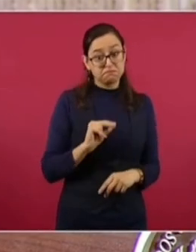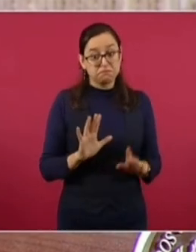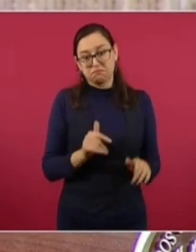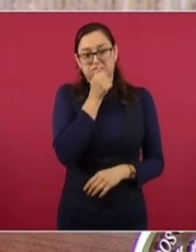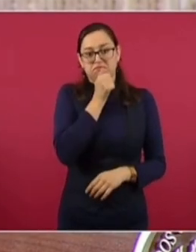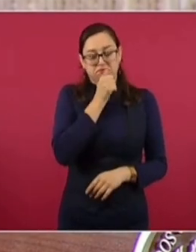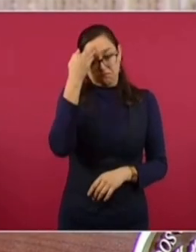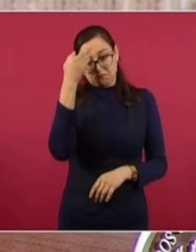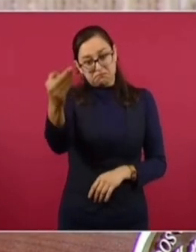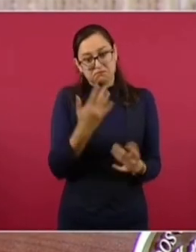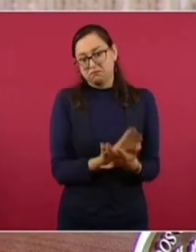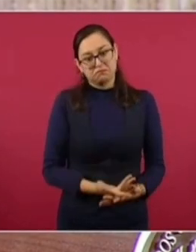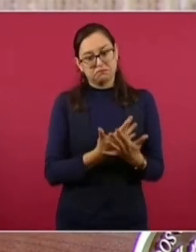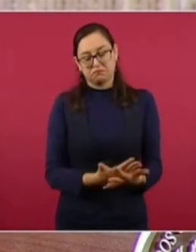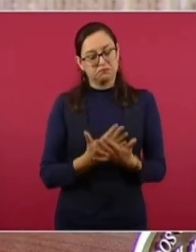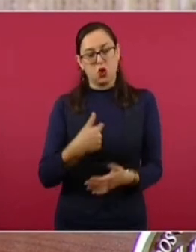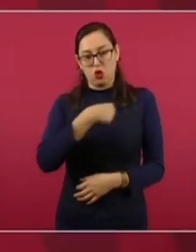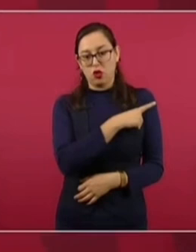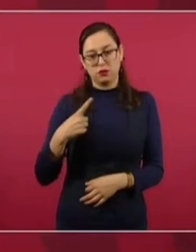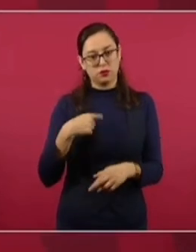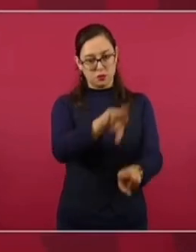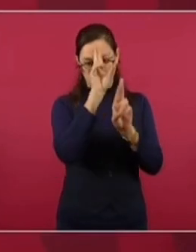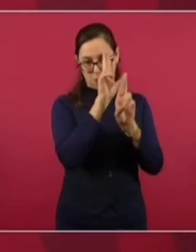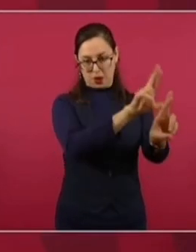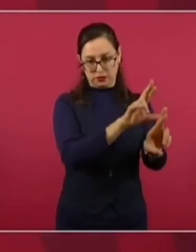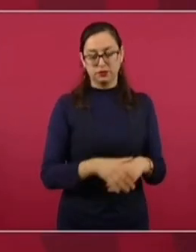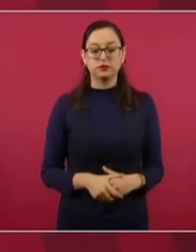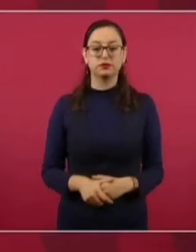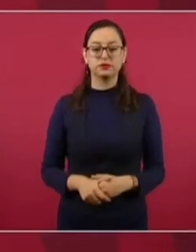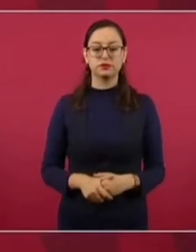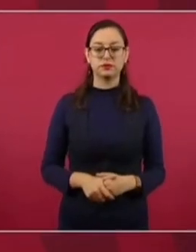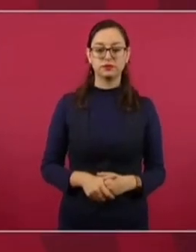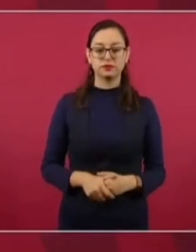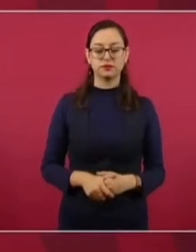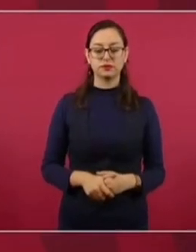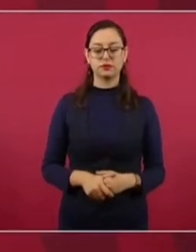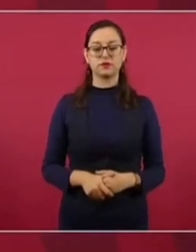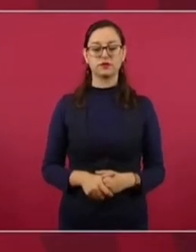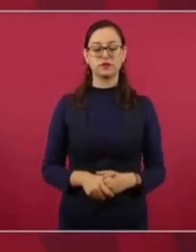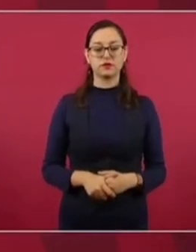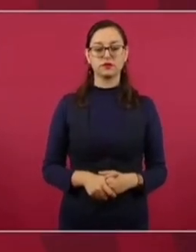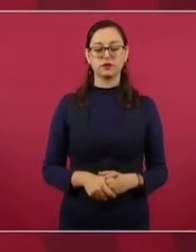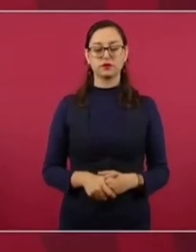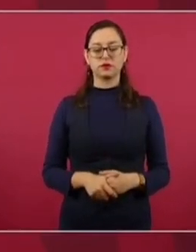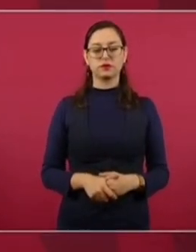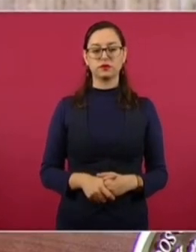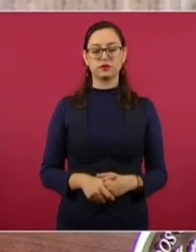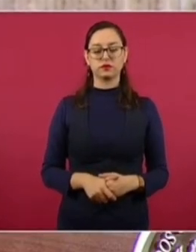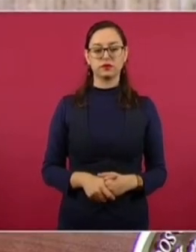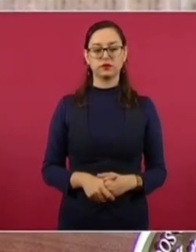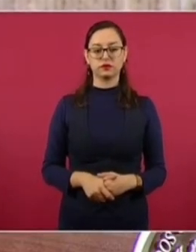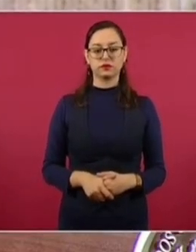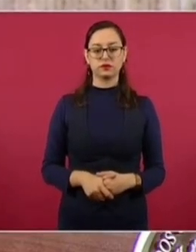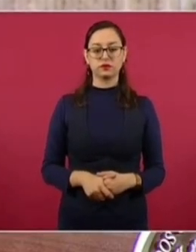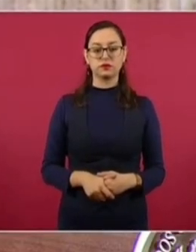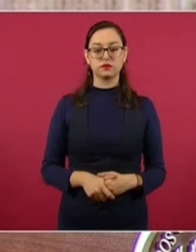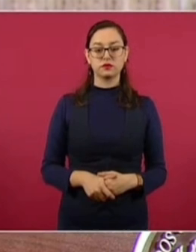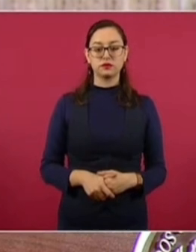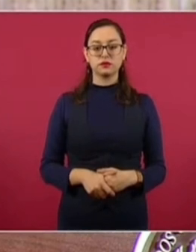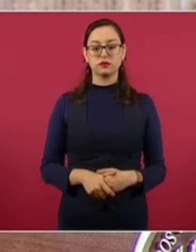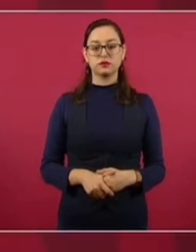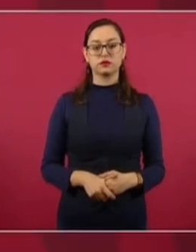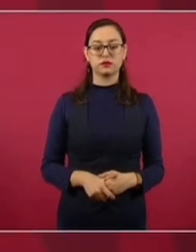tiempos. Lo que sí puedo comentarles, ya lo he dicho, pero como